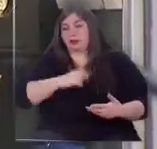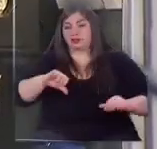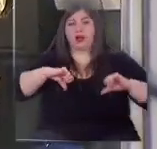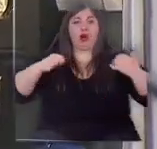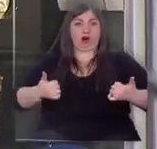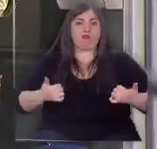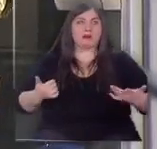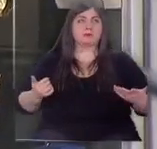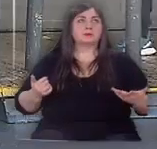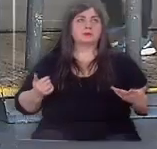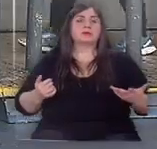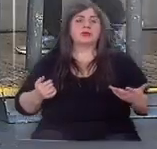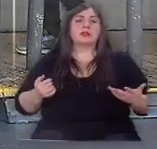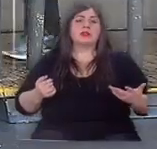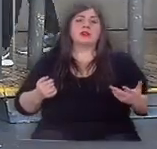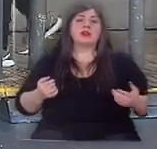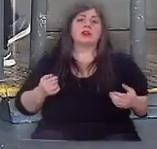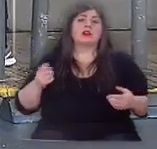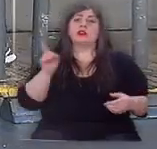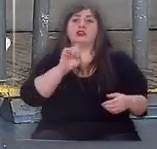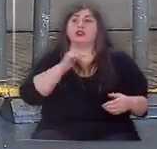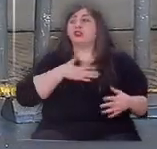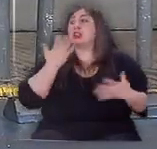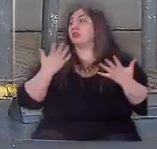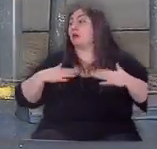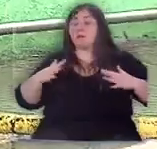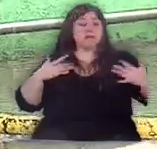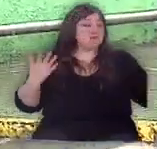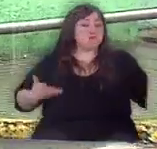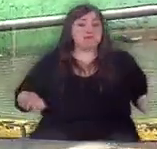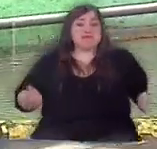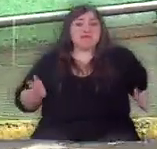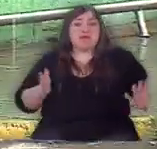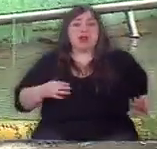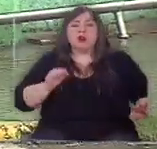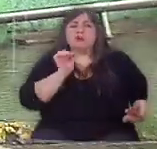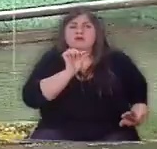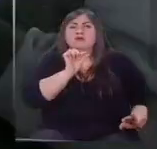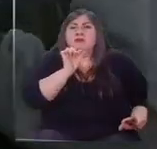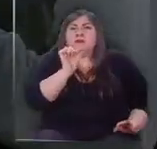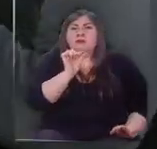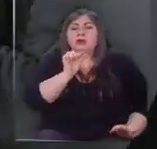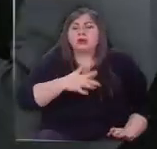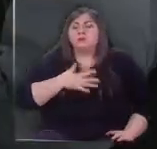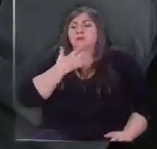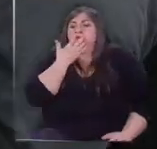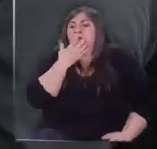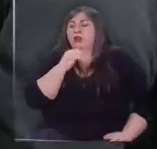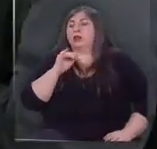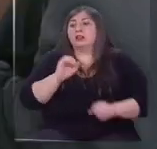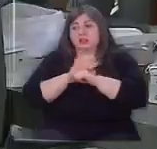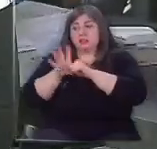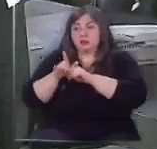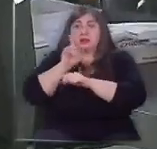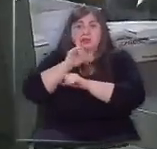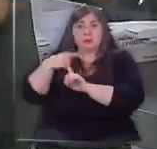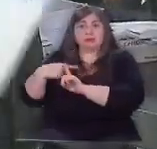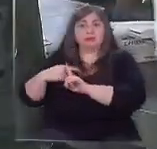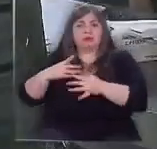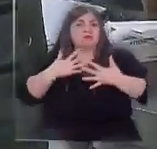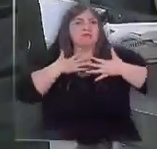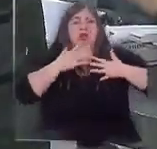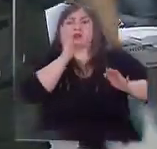joven que no siente los síntomas o que tiene síntomas imperceptibles, vamos a decir, o que es presintomática.